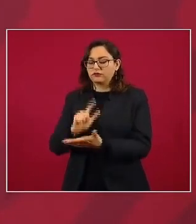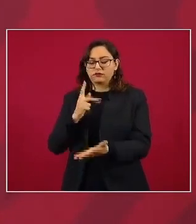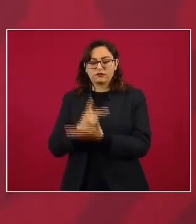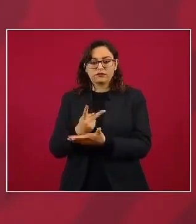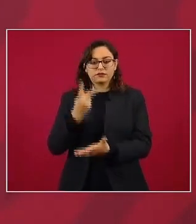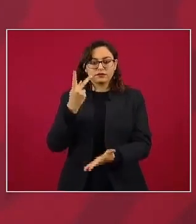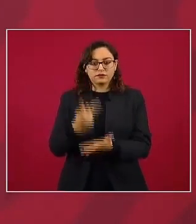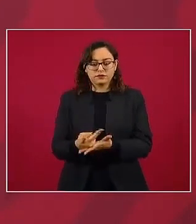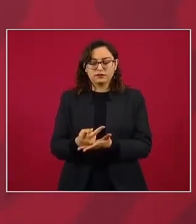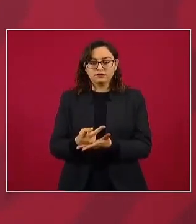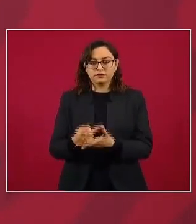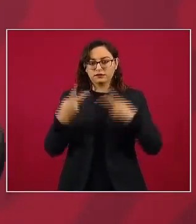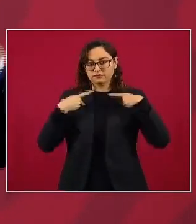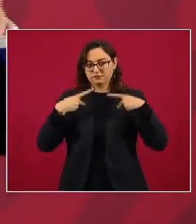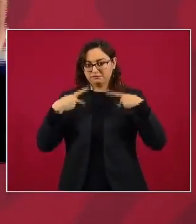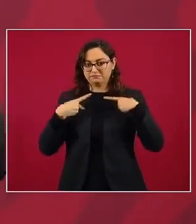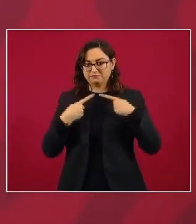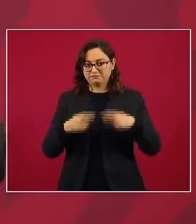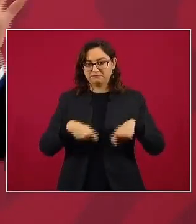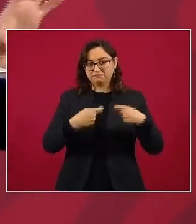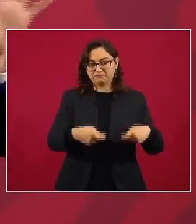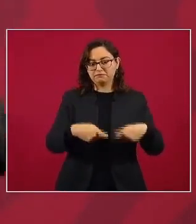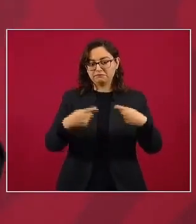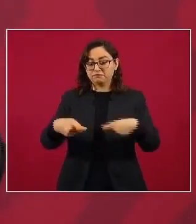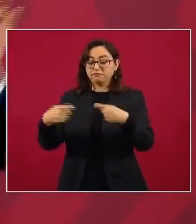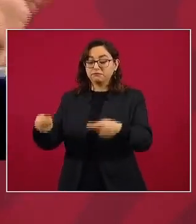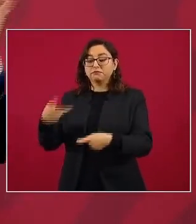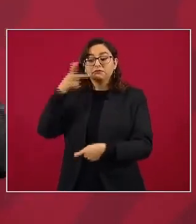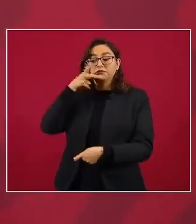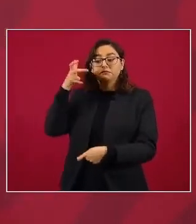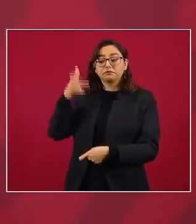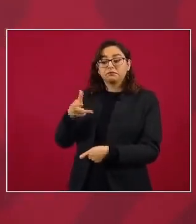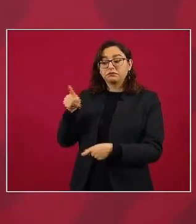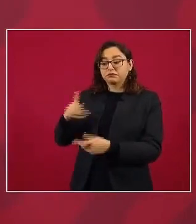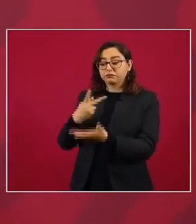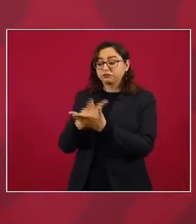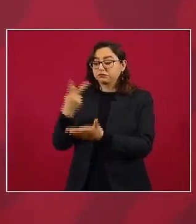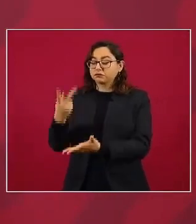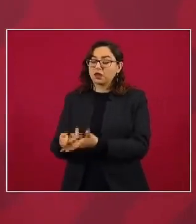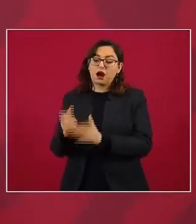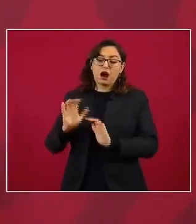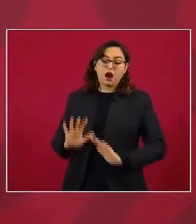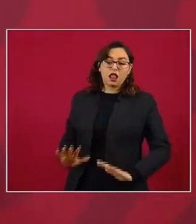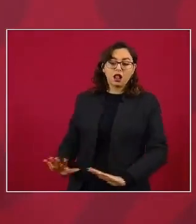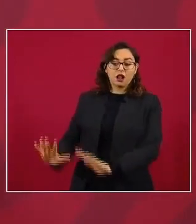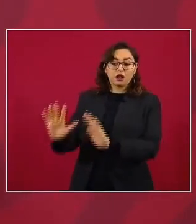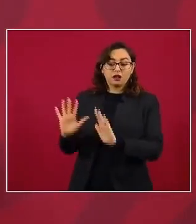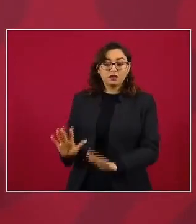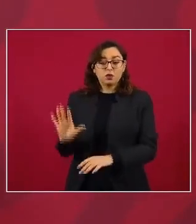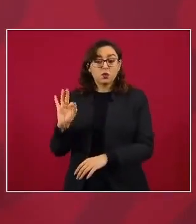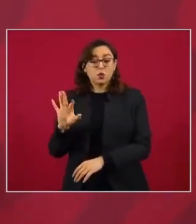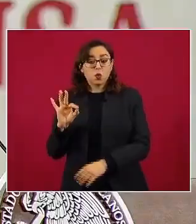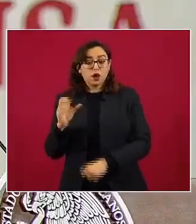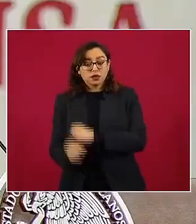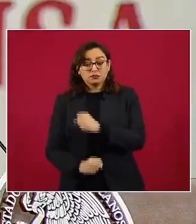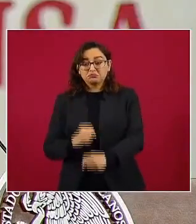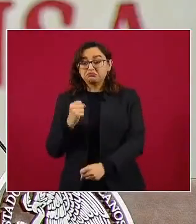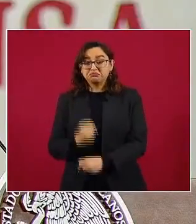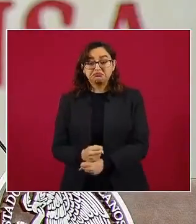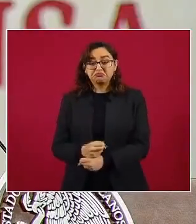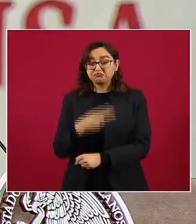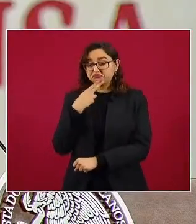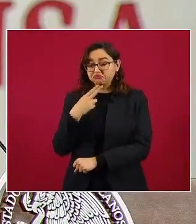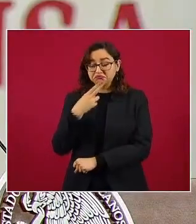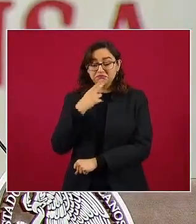y Recompensas Civiles. Llevaba 40 años dormida ahí en esa ley. Esta condecoración